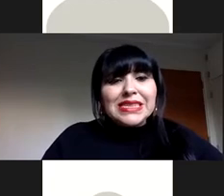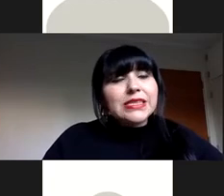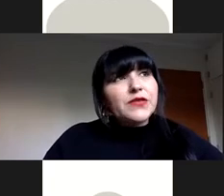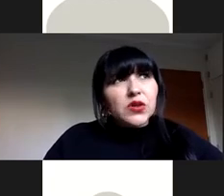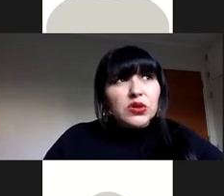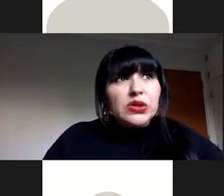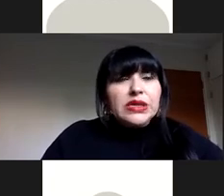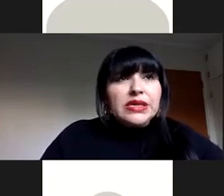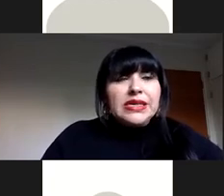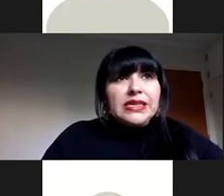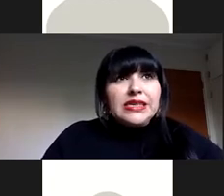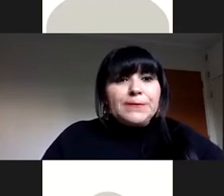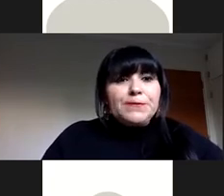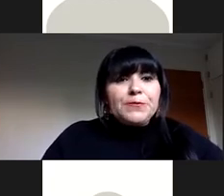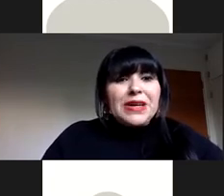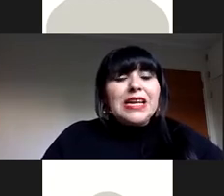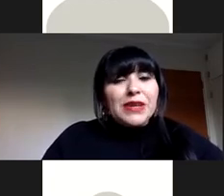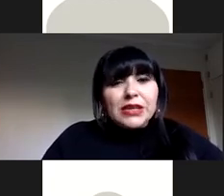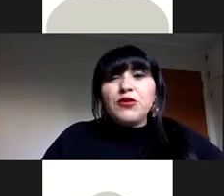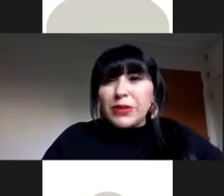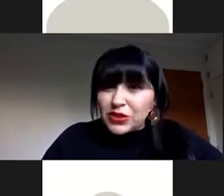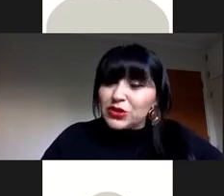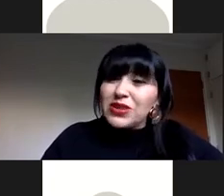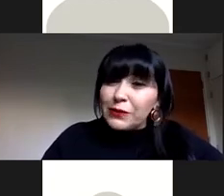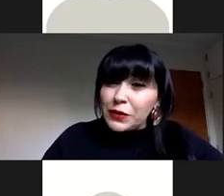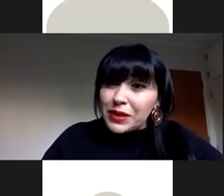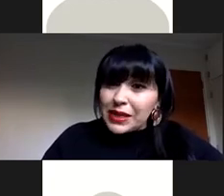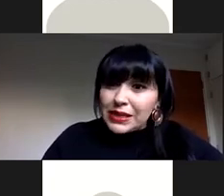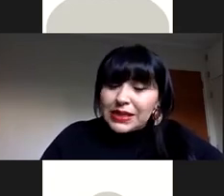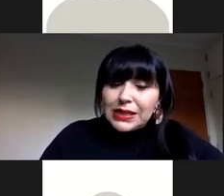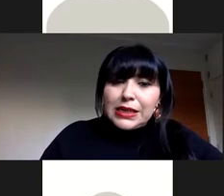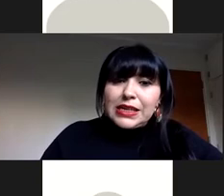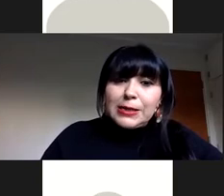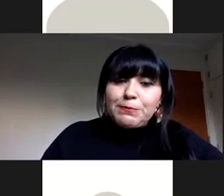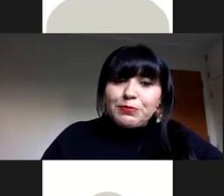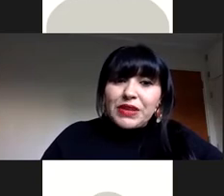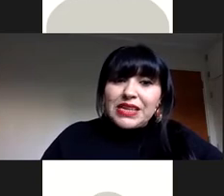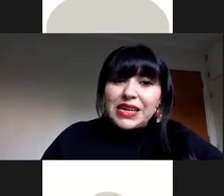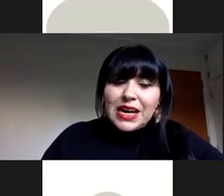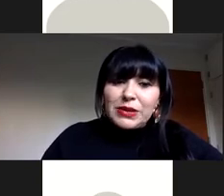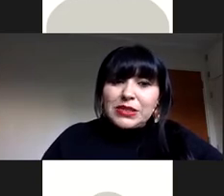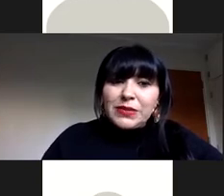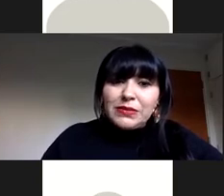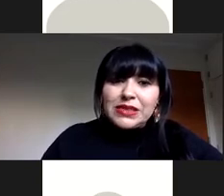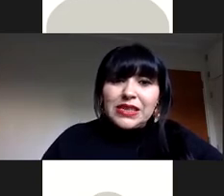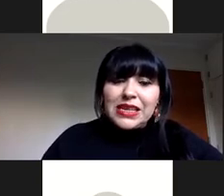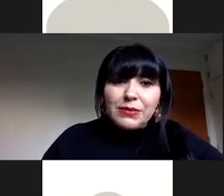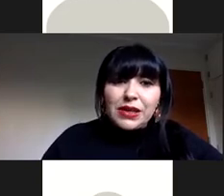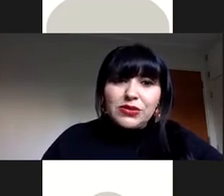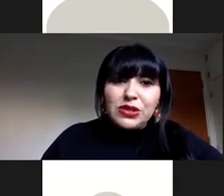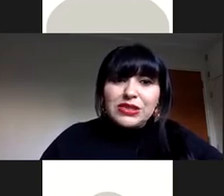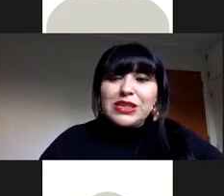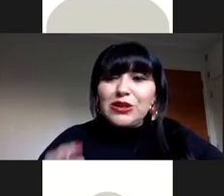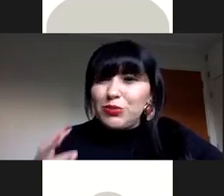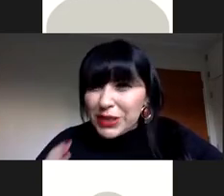También se identificó la falta de información sobre la enfermedad y acá principalmente de la